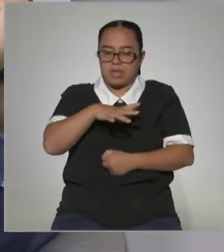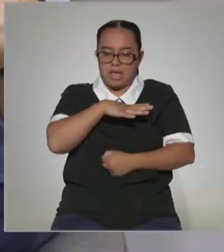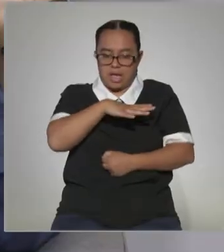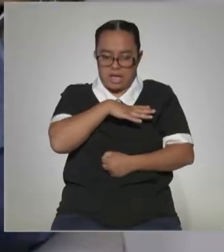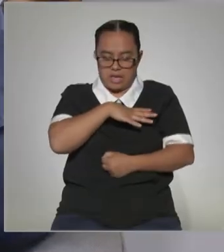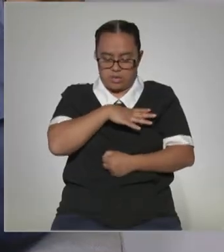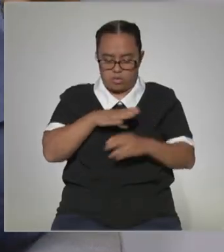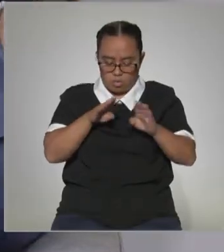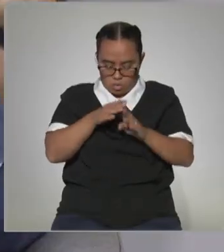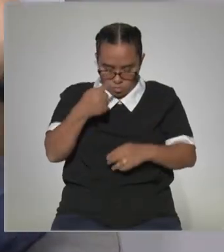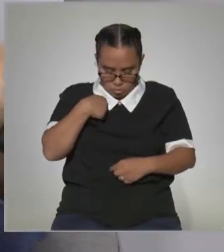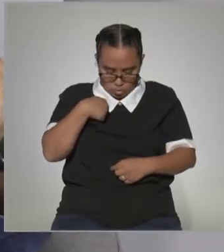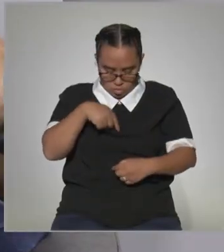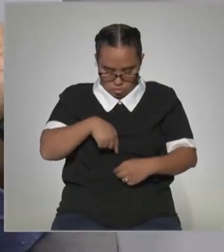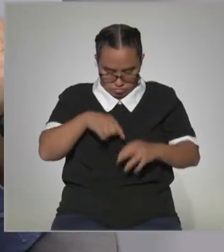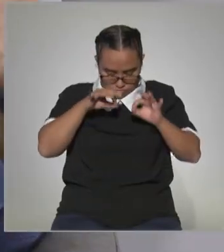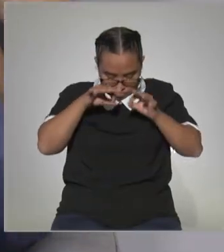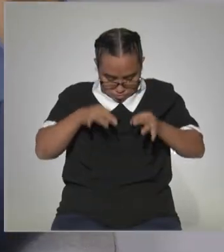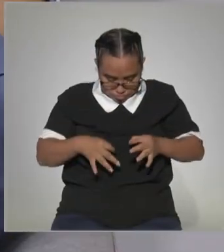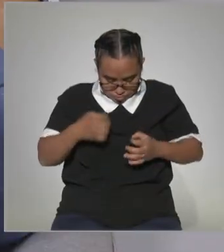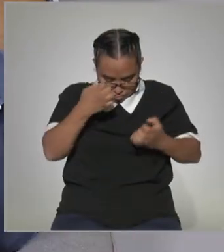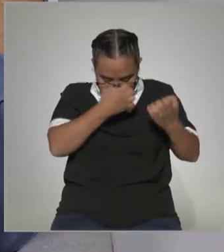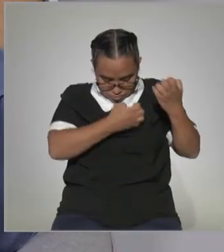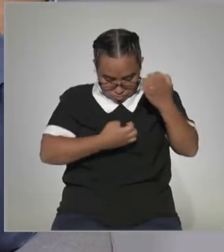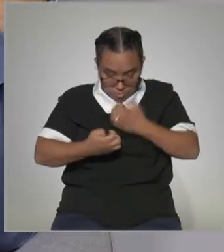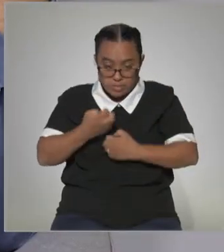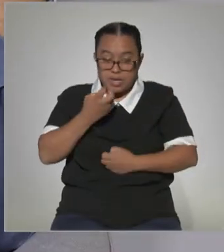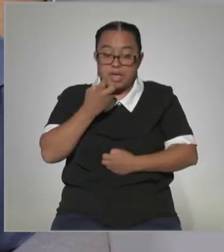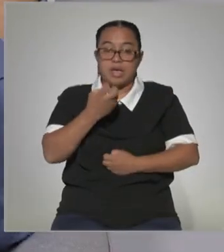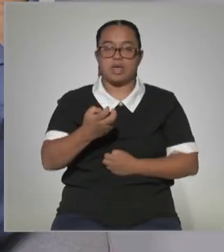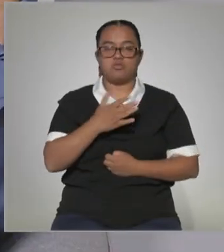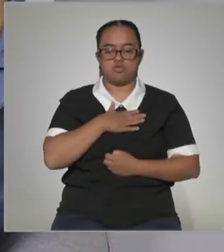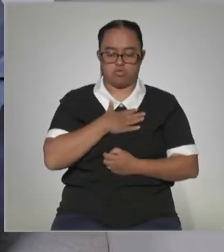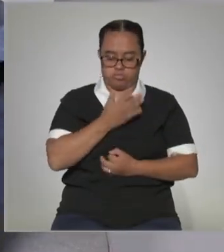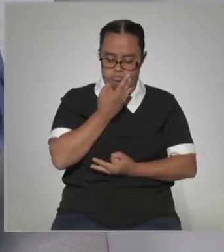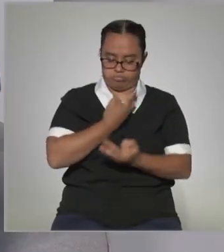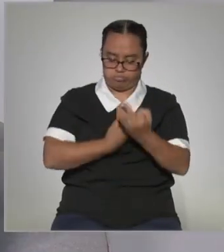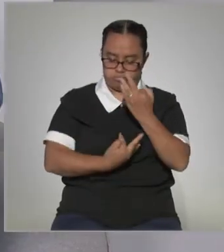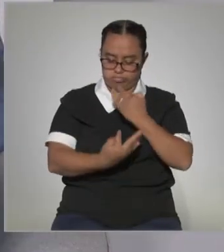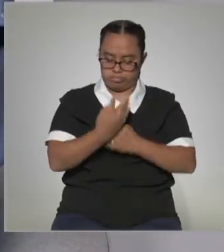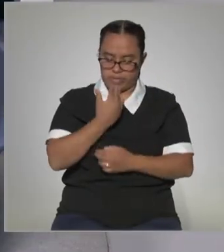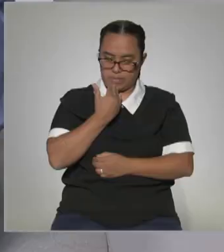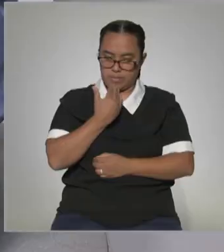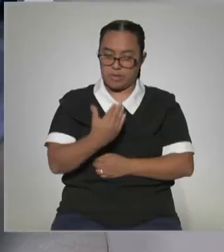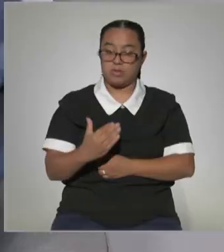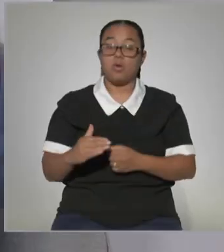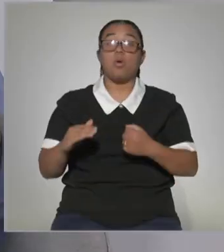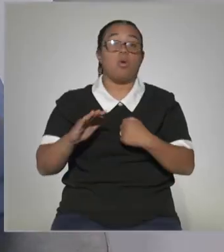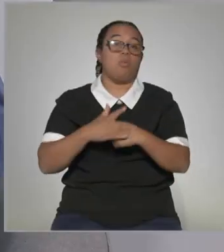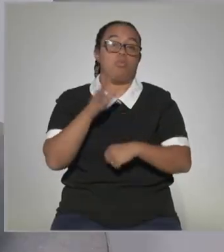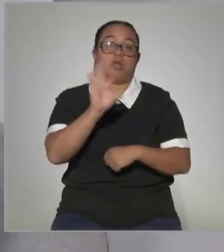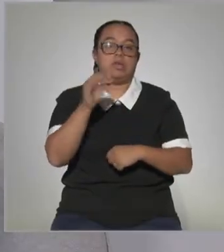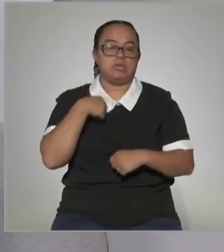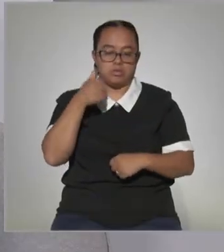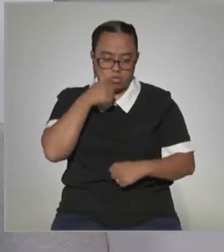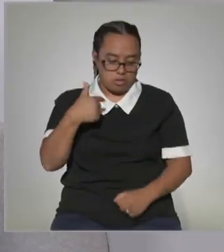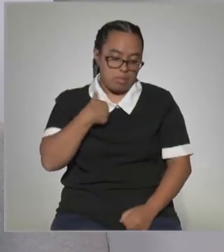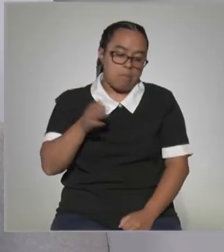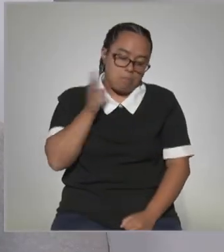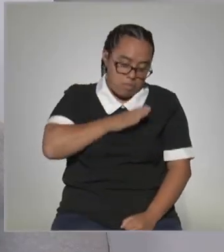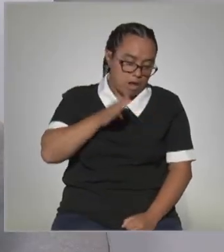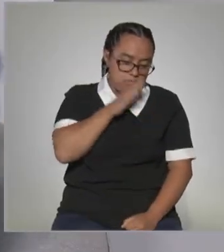mismo? Y entonces ahí donde viene la gentileza hacia mí mismo. Porque si yo todo el tiempo me estoy regañando, vivo